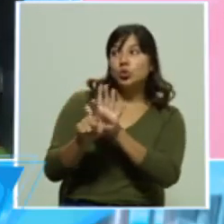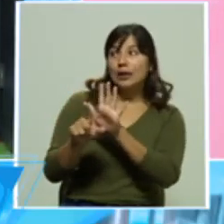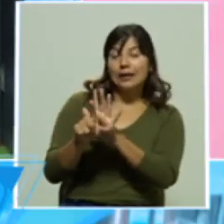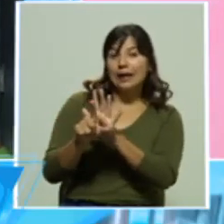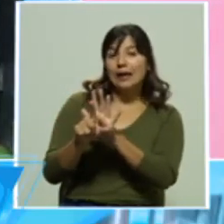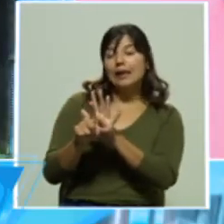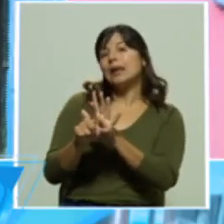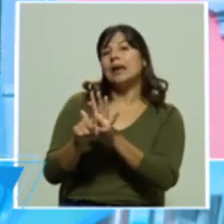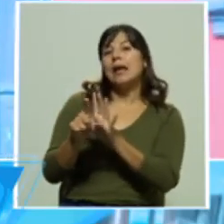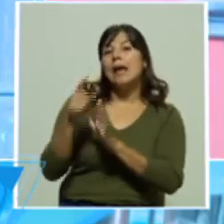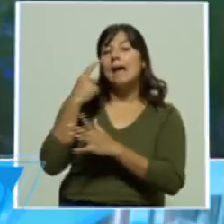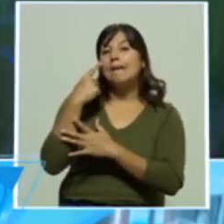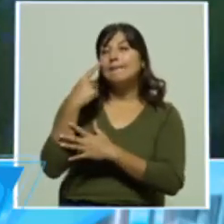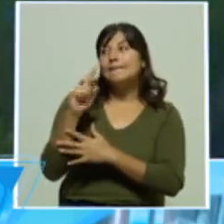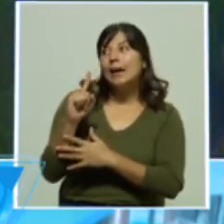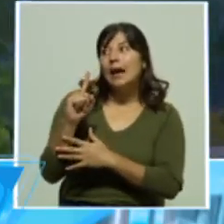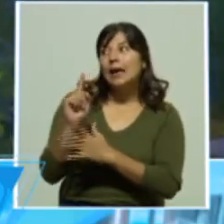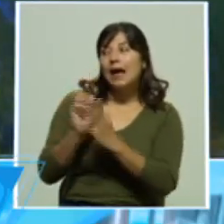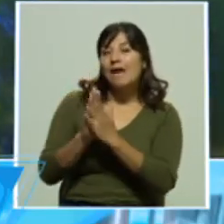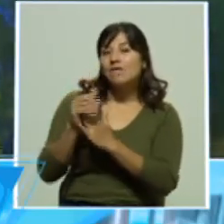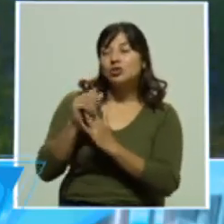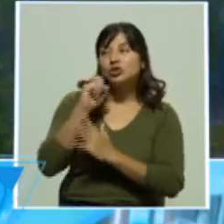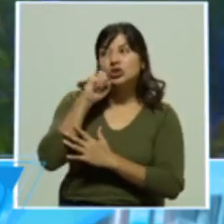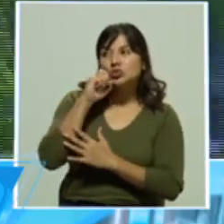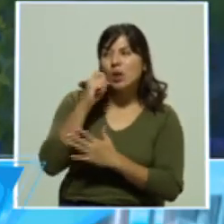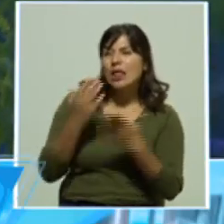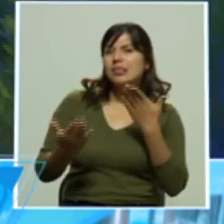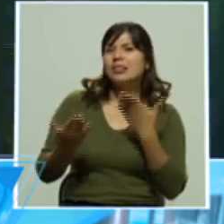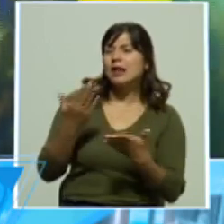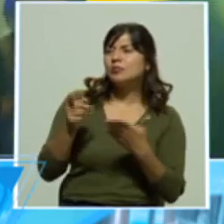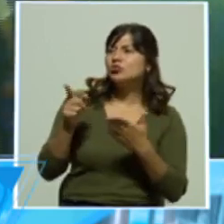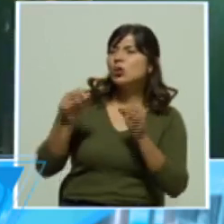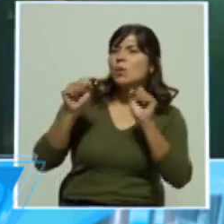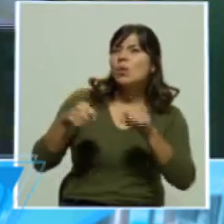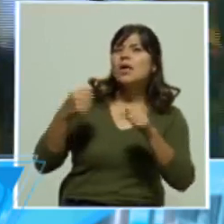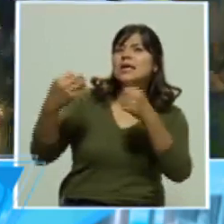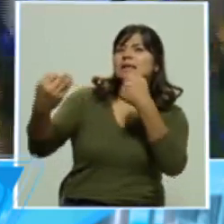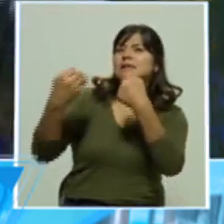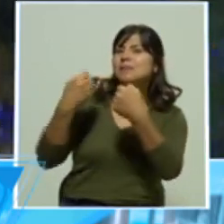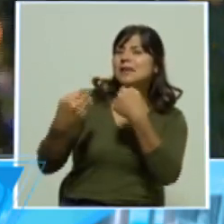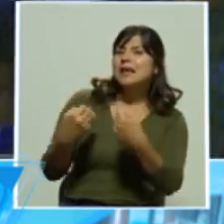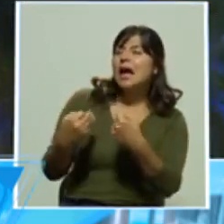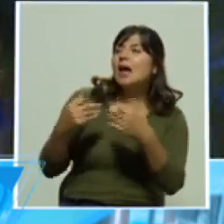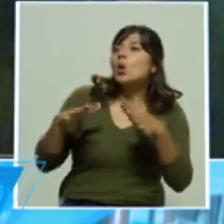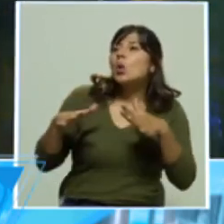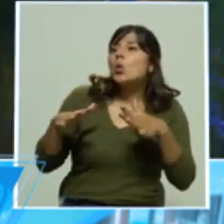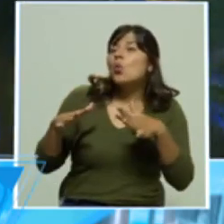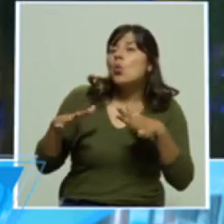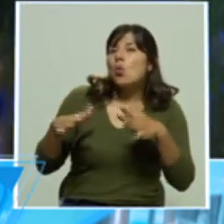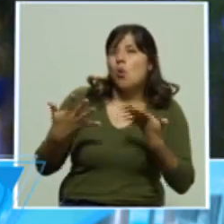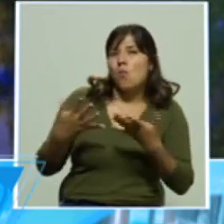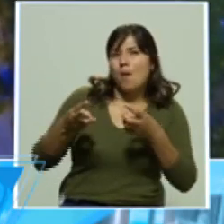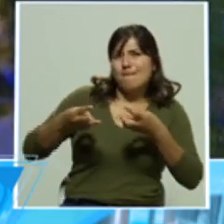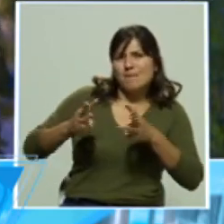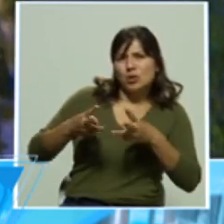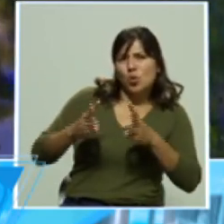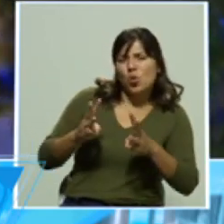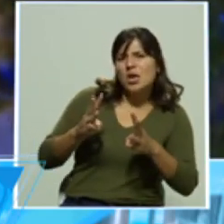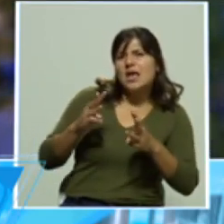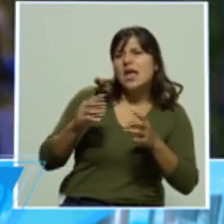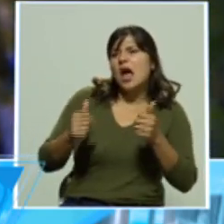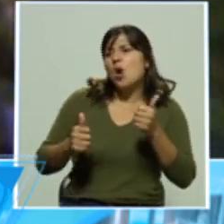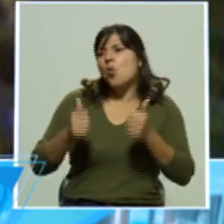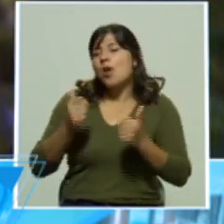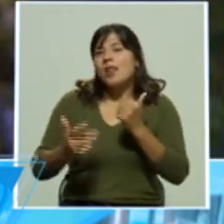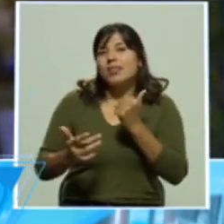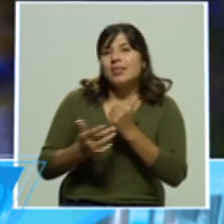fines de explotación sexual. Tal vez si nos detalla cuál era ese mecanismo en el que se determina bajo la investigación